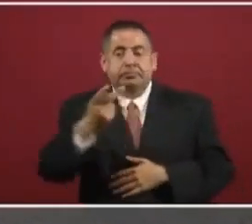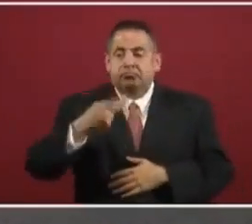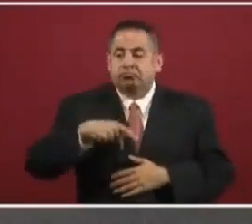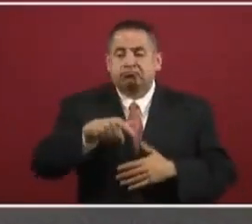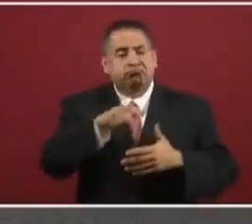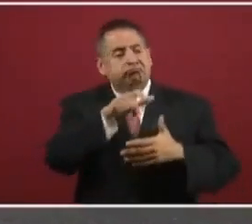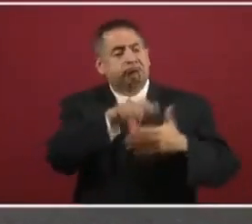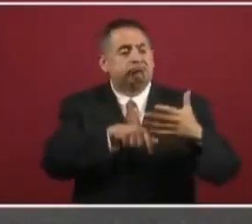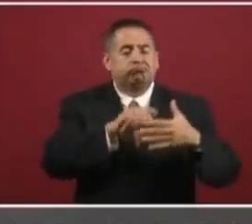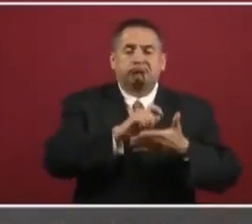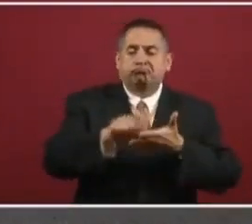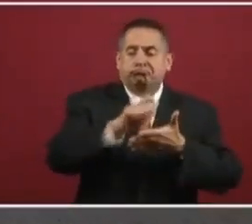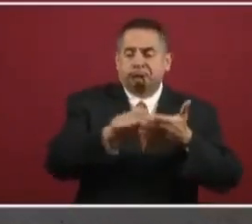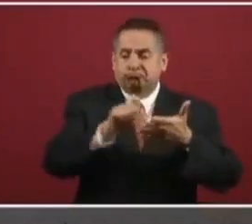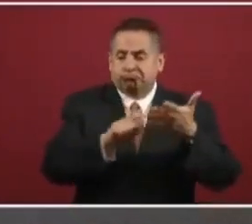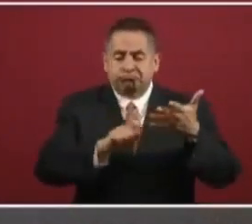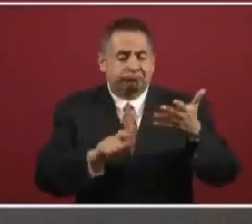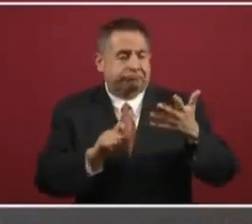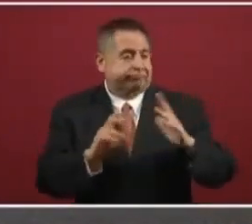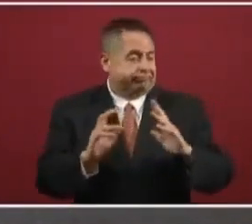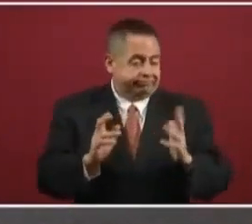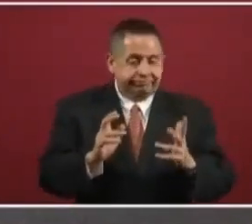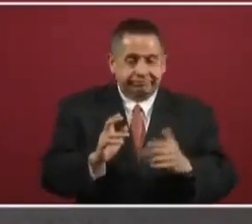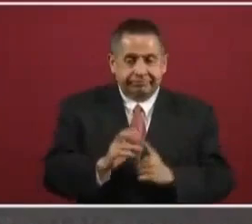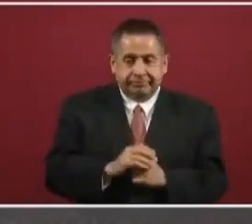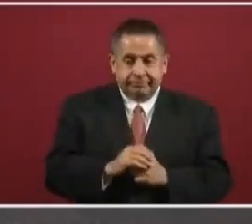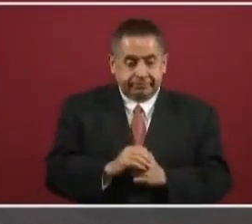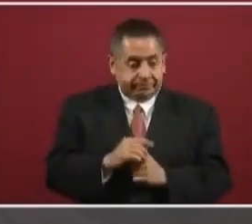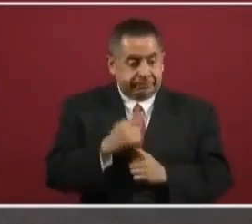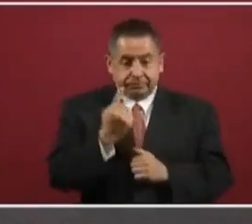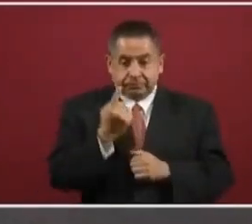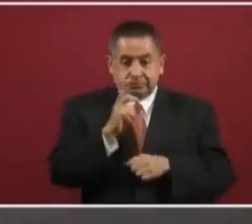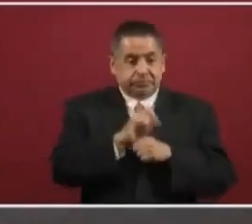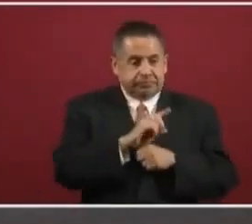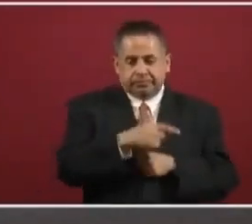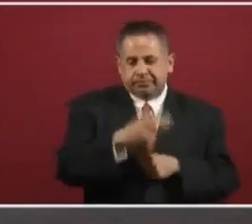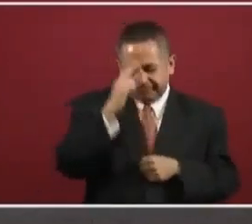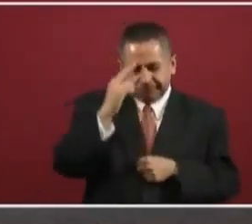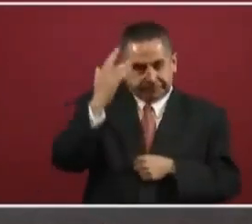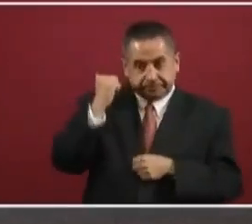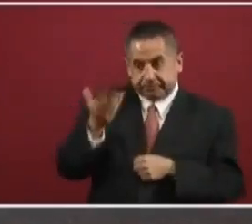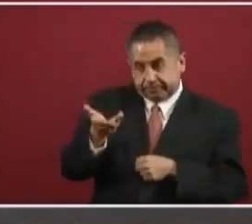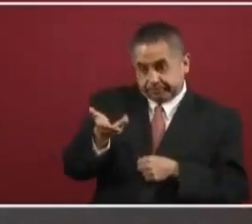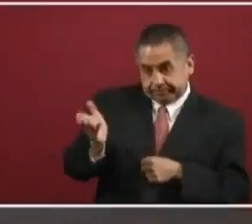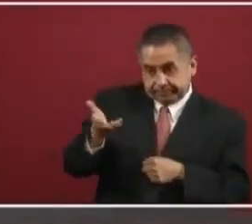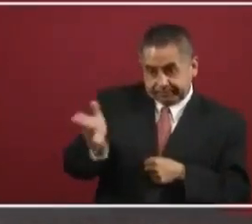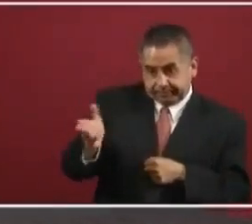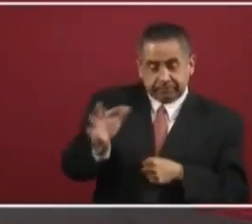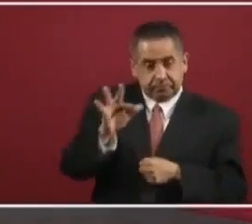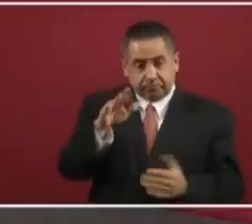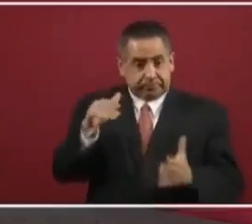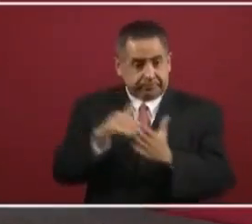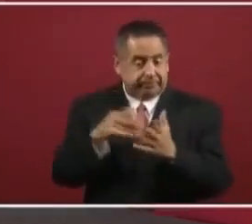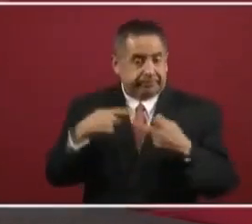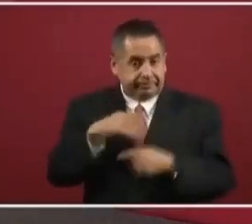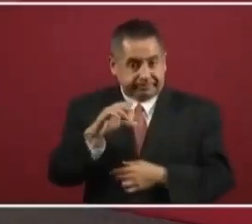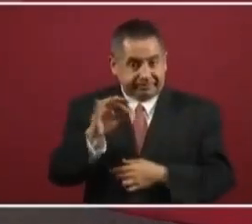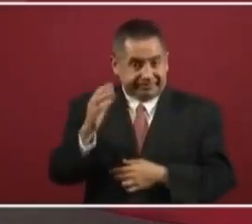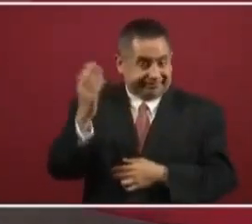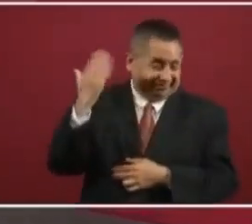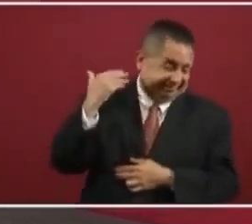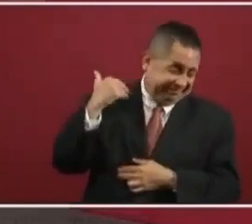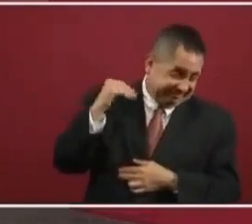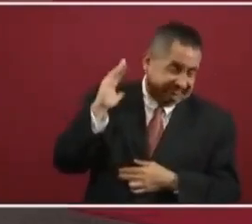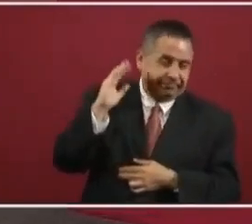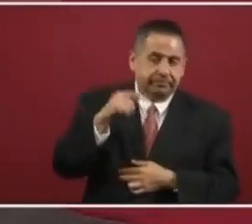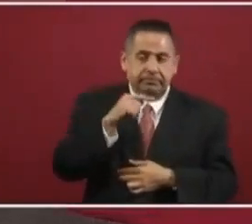columnistas de el día siguiente de que despidieron a 40000 trabajadores